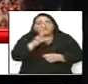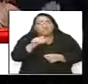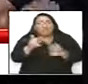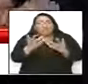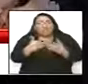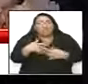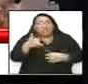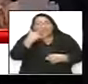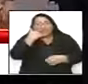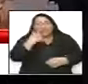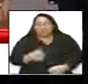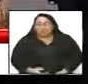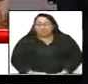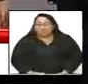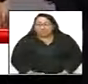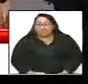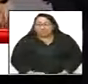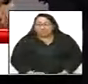Telefónica.